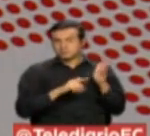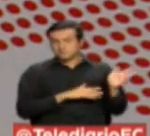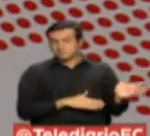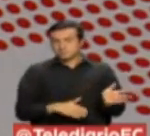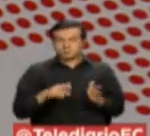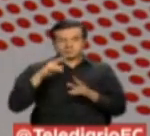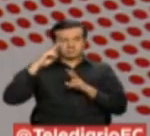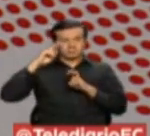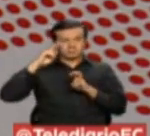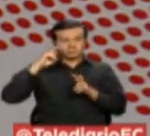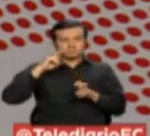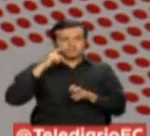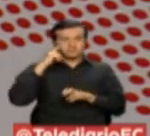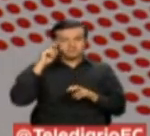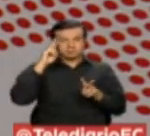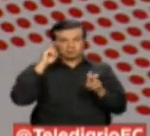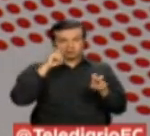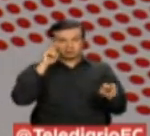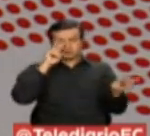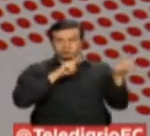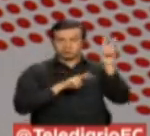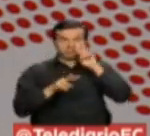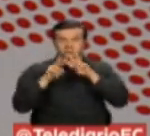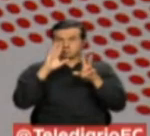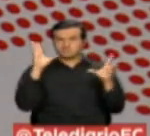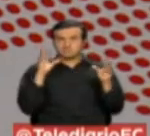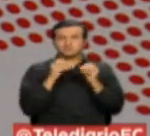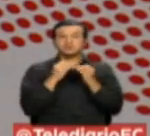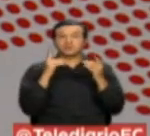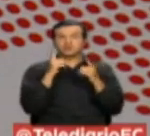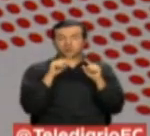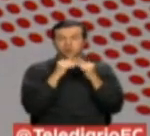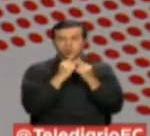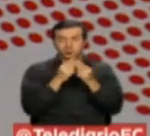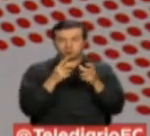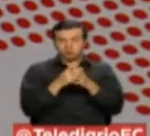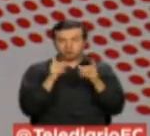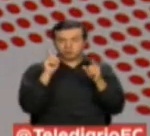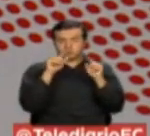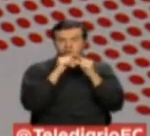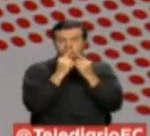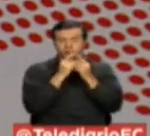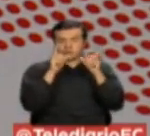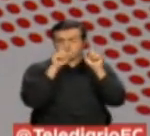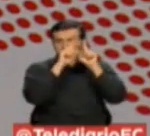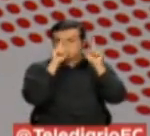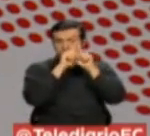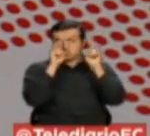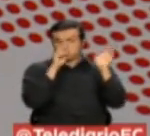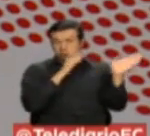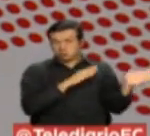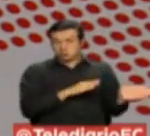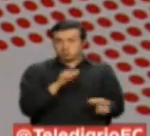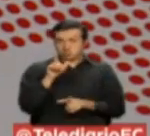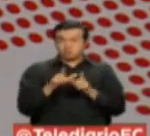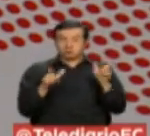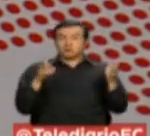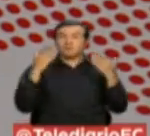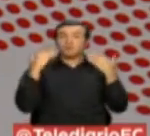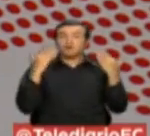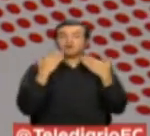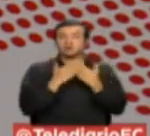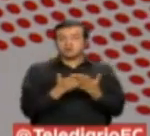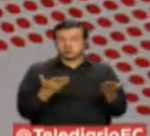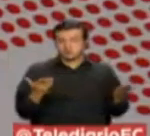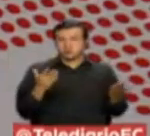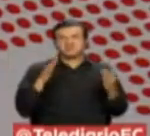una investigación, ¿no? Y se incautó a un grupo de empresas vinculadas a unas personas de Guayaquil, ¿no?